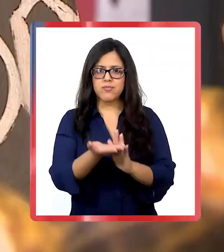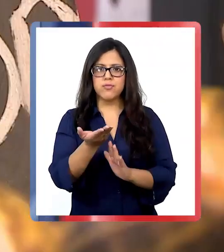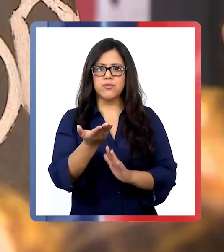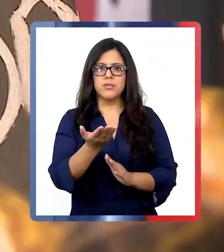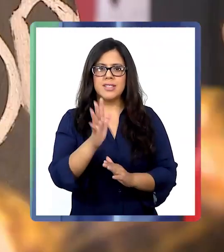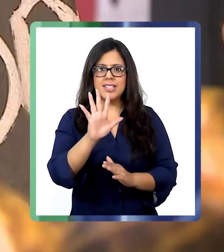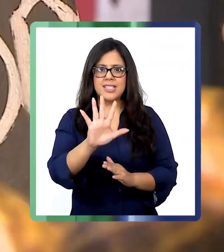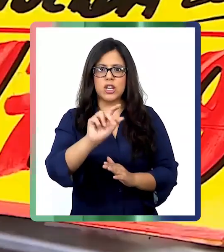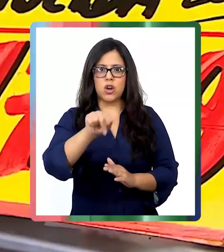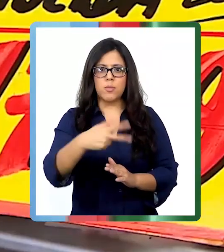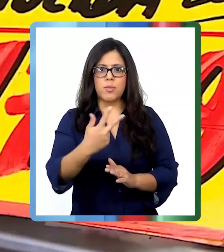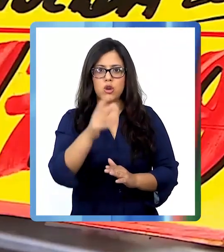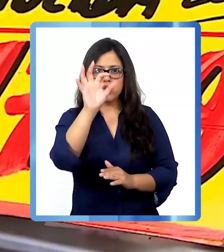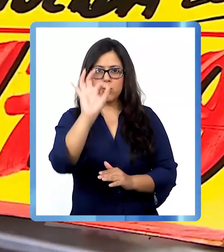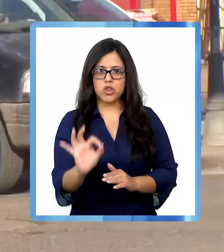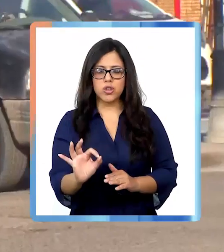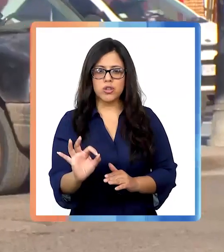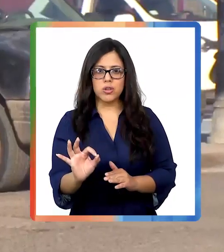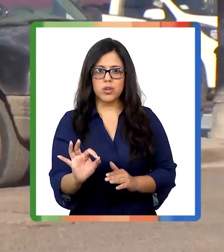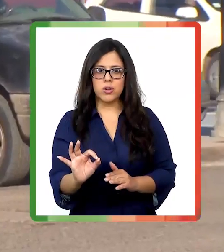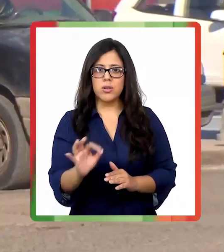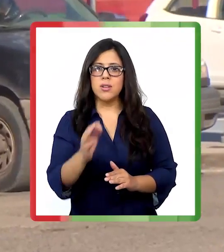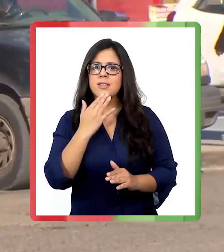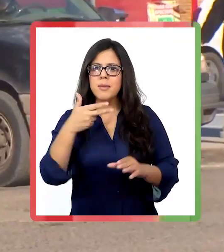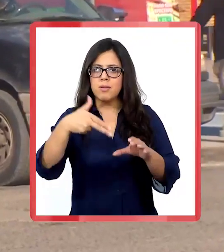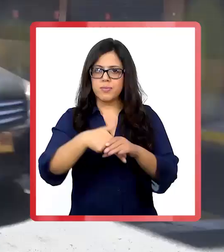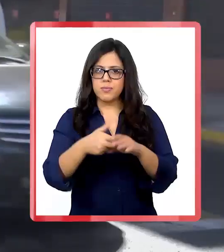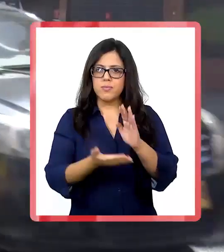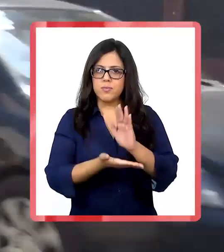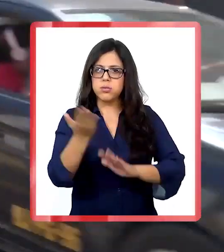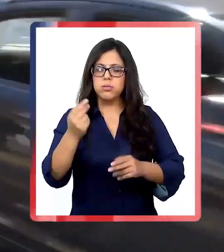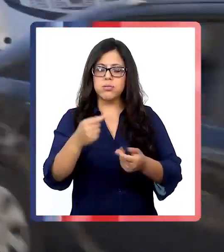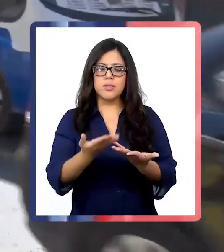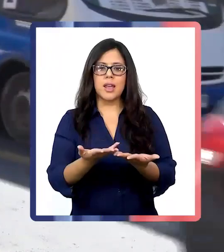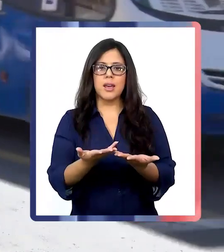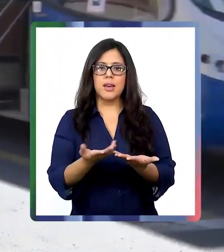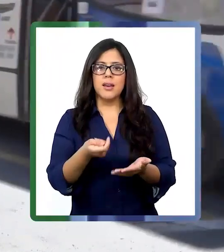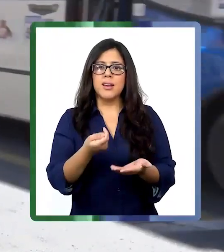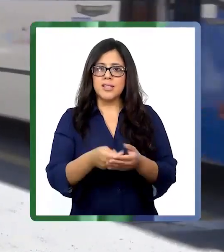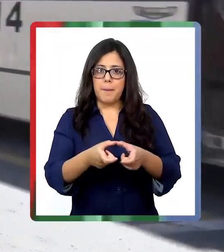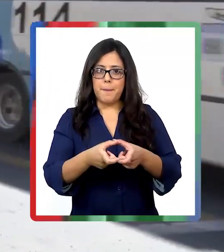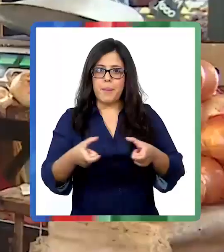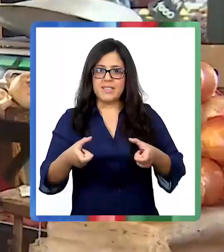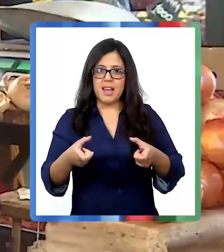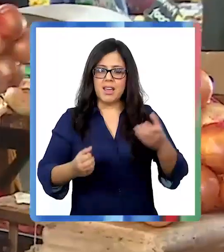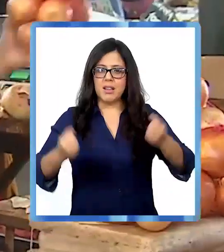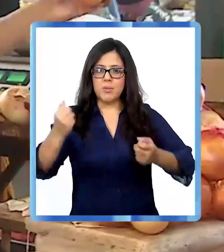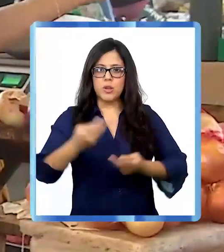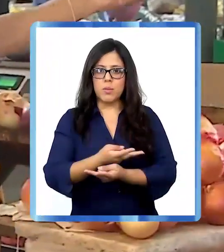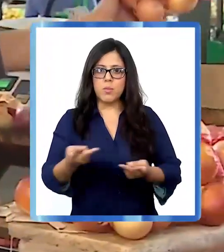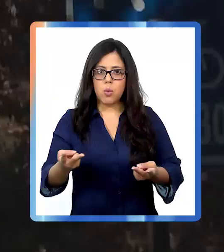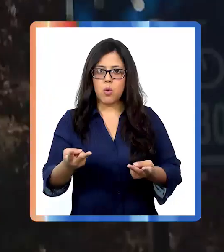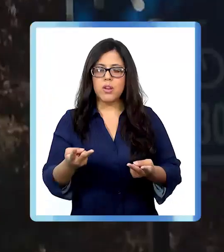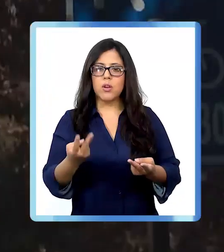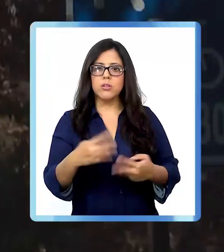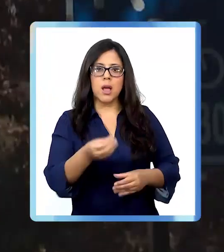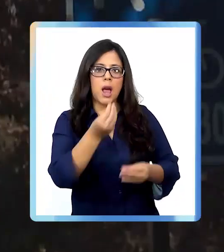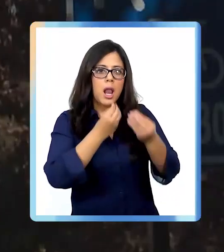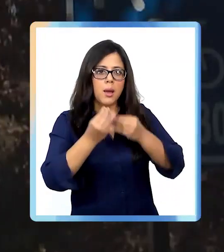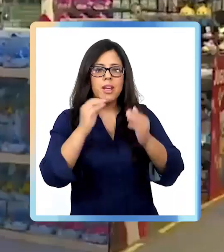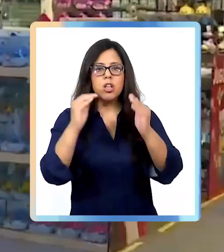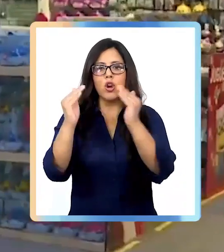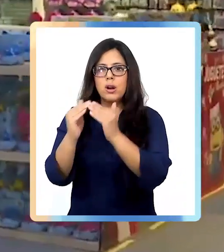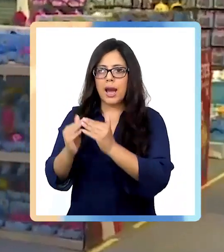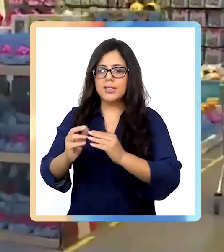subido 5,8%. Suben los combustibles, los pasajes del transporte público, los alimentos, las